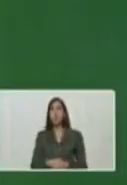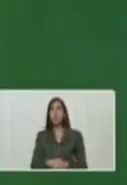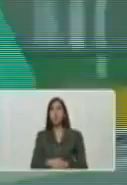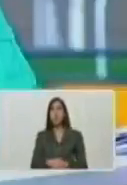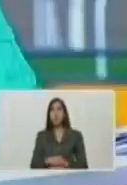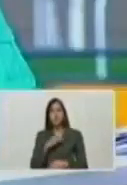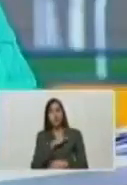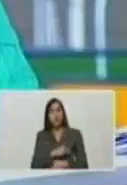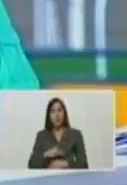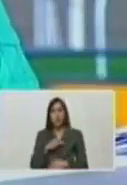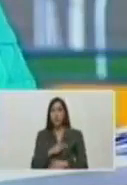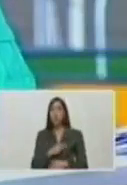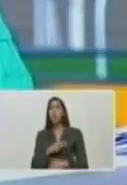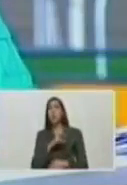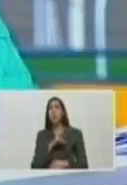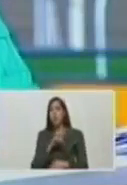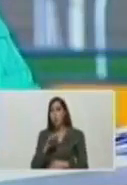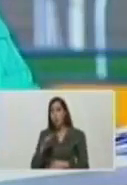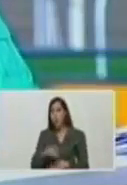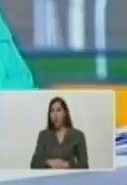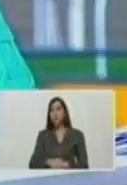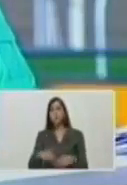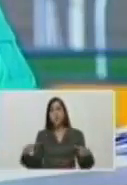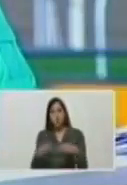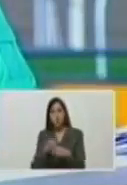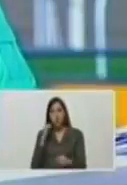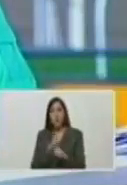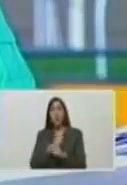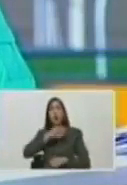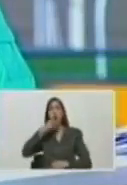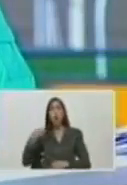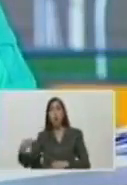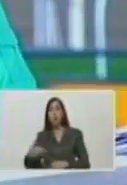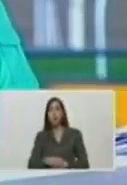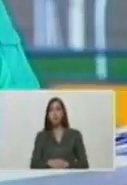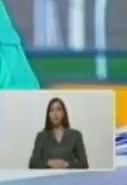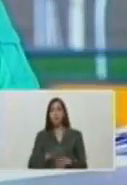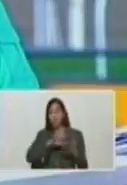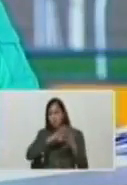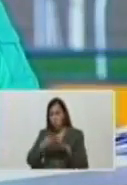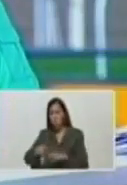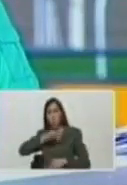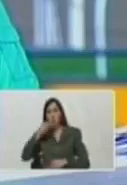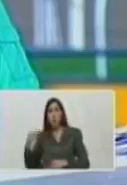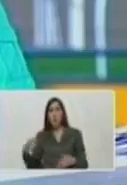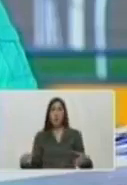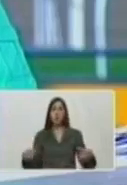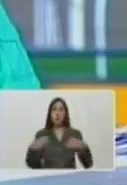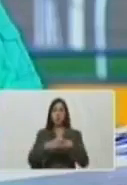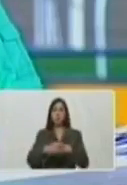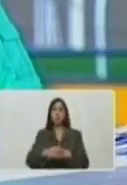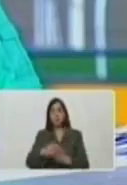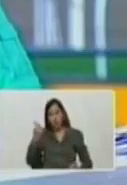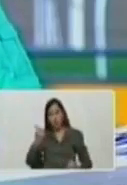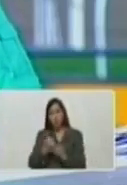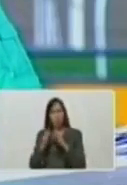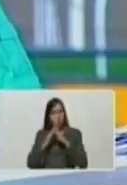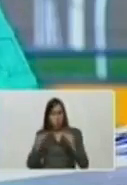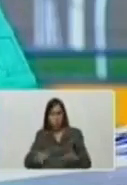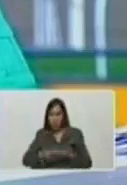misión Robert Serra, Chamba Juvenil, Jóvenes del Barrio. Lo tenemos todo para